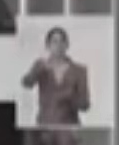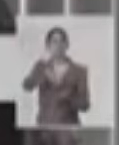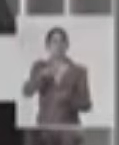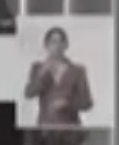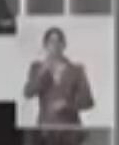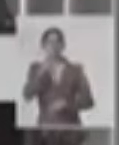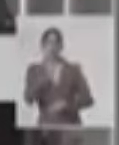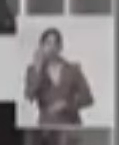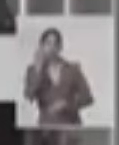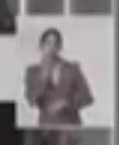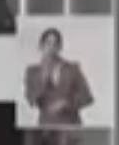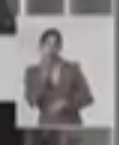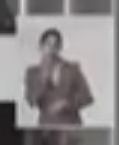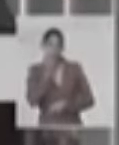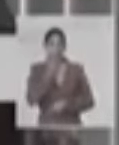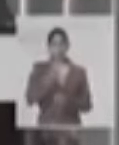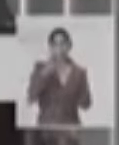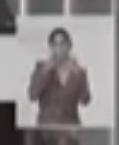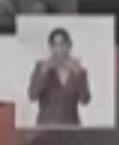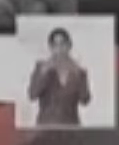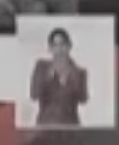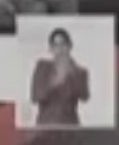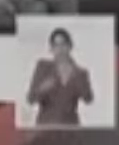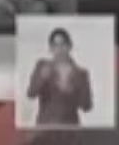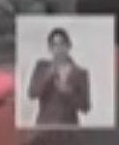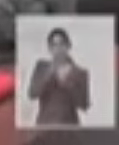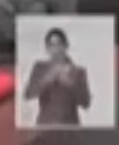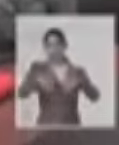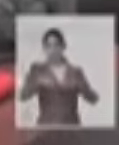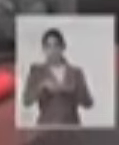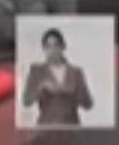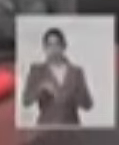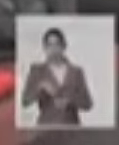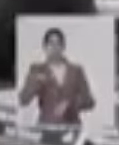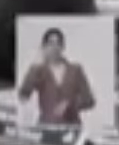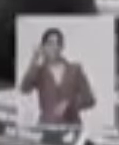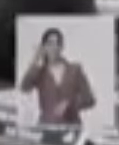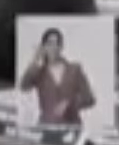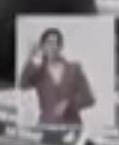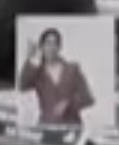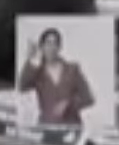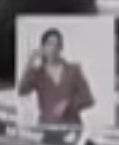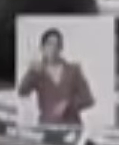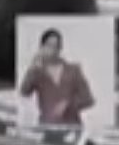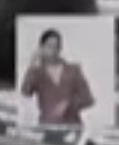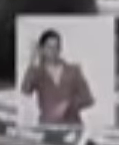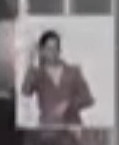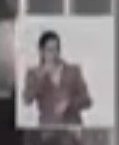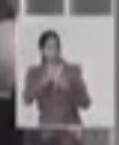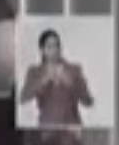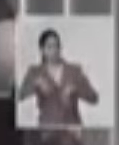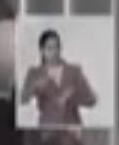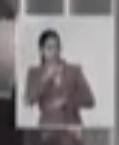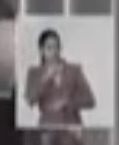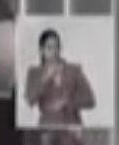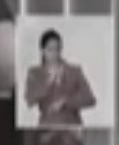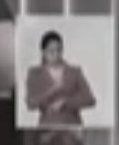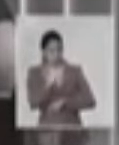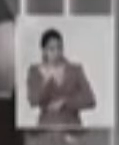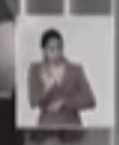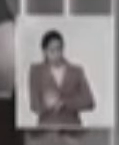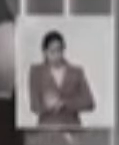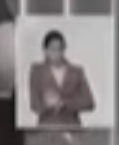Fuerte convicción y mente positiva, pero además con los pies puestos en la tierra. El general de ejército,